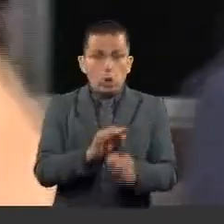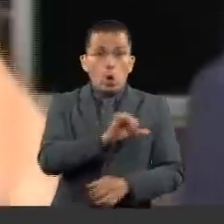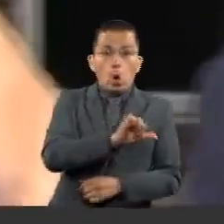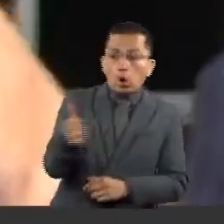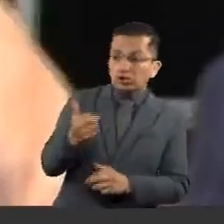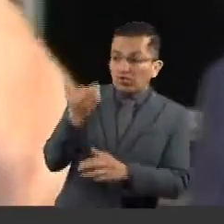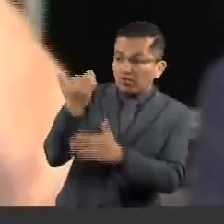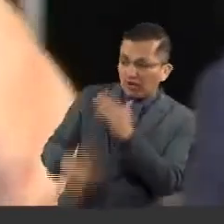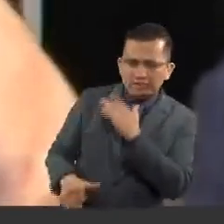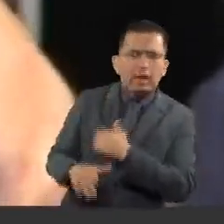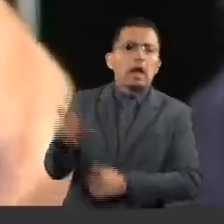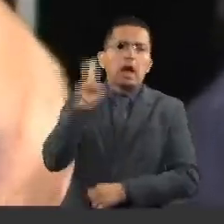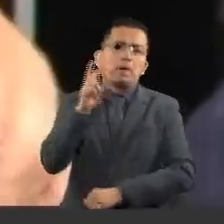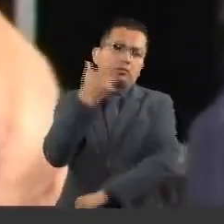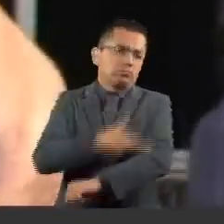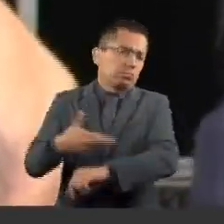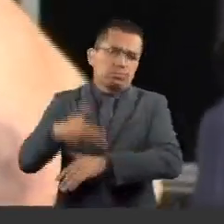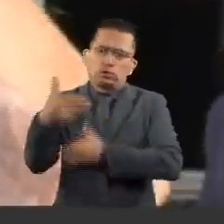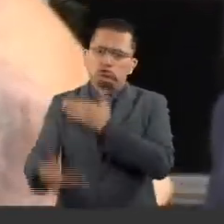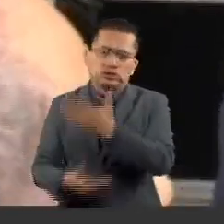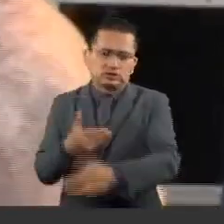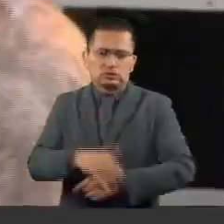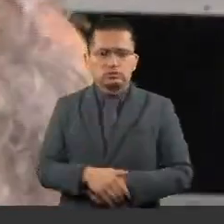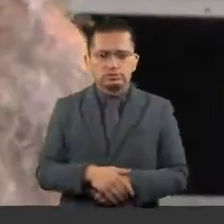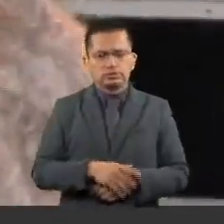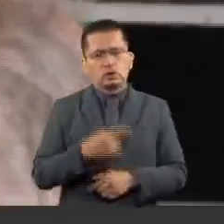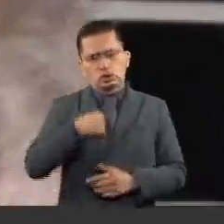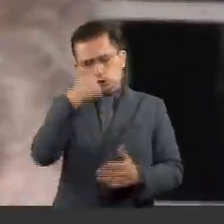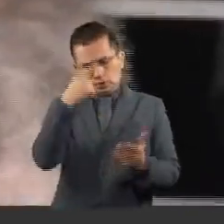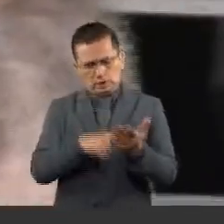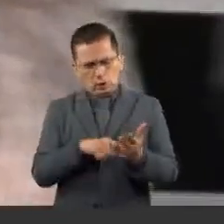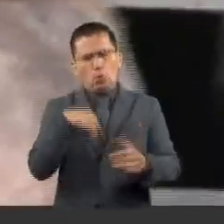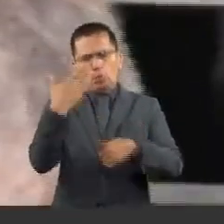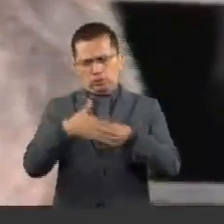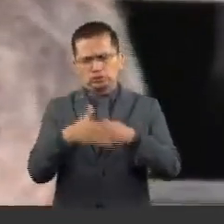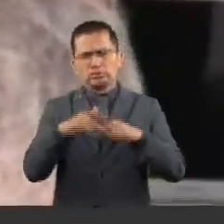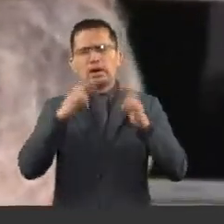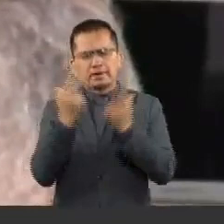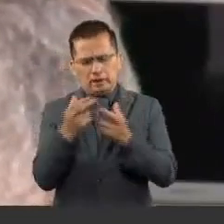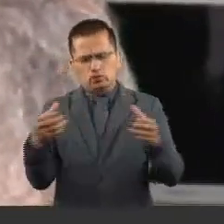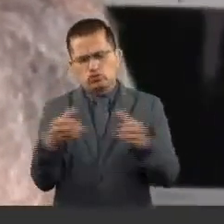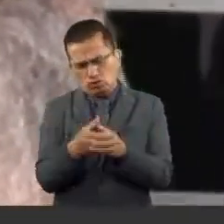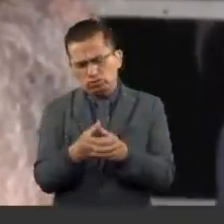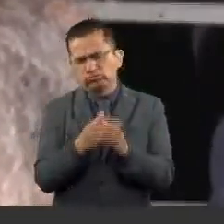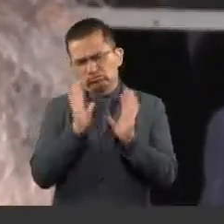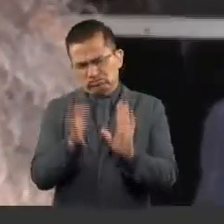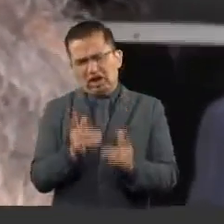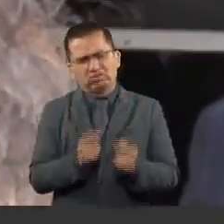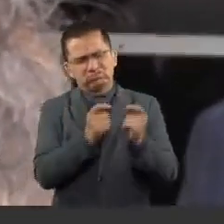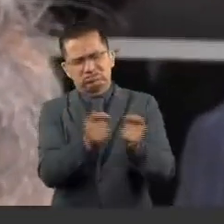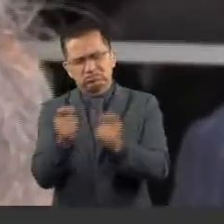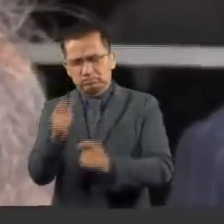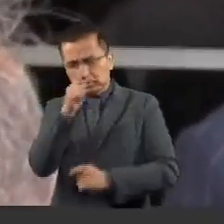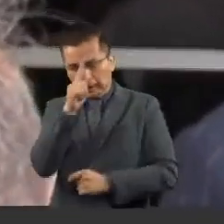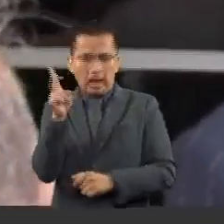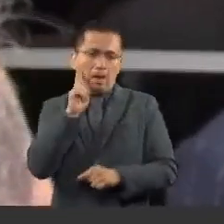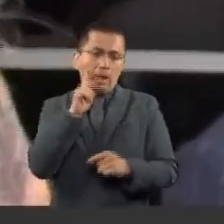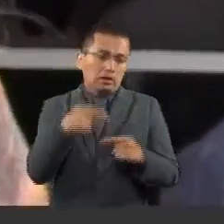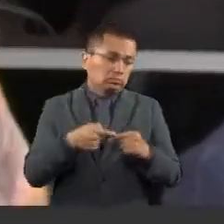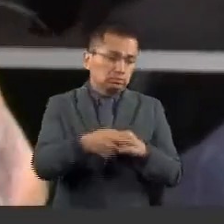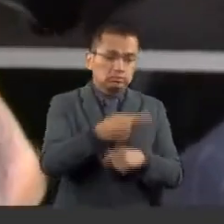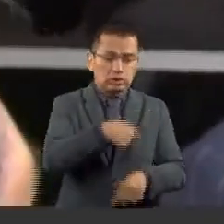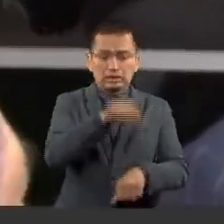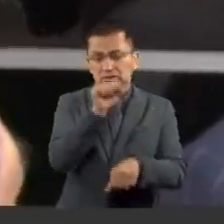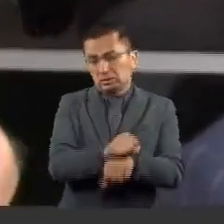no rebasa de la próxima sesión iniciaremos con las comparecencias quizá esta semana ya será un tema de la comisión de gobernación